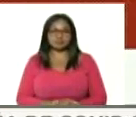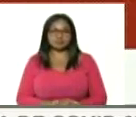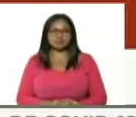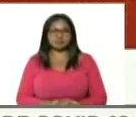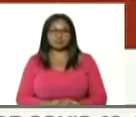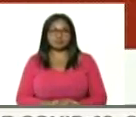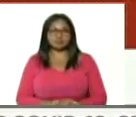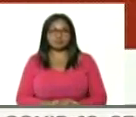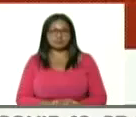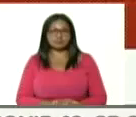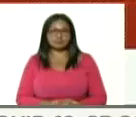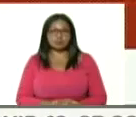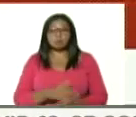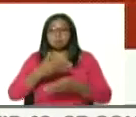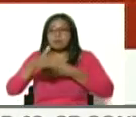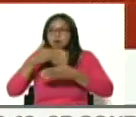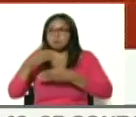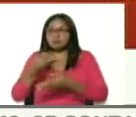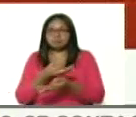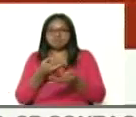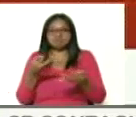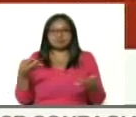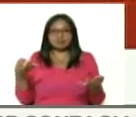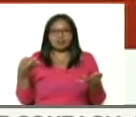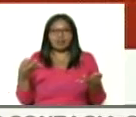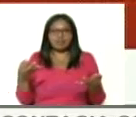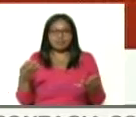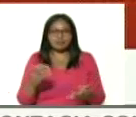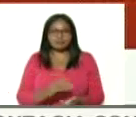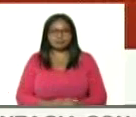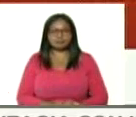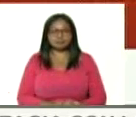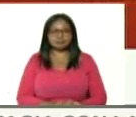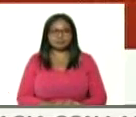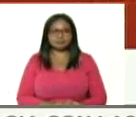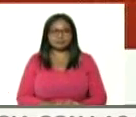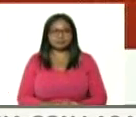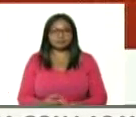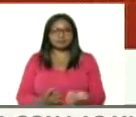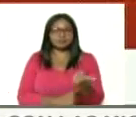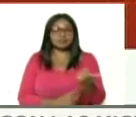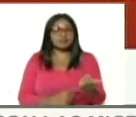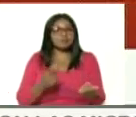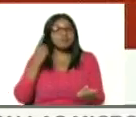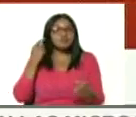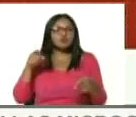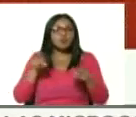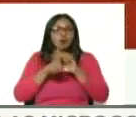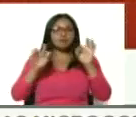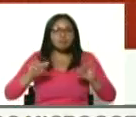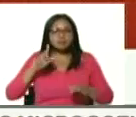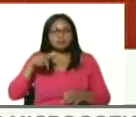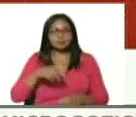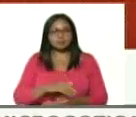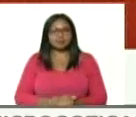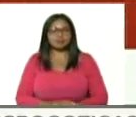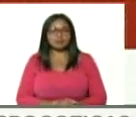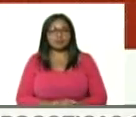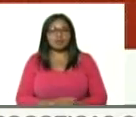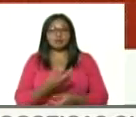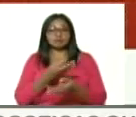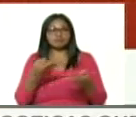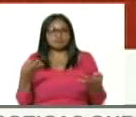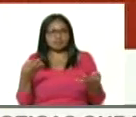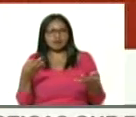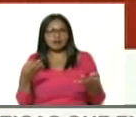de buena vecindad, clima de buena vecindad, de hermandad, para avanzar en el mejor clima